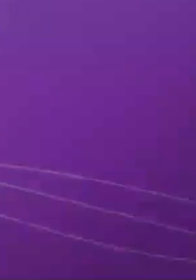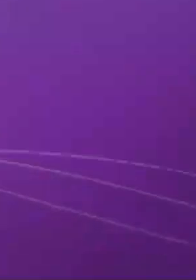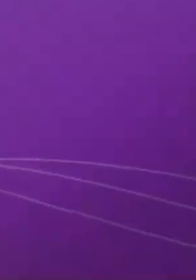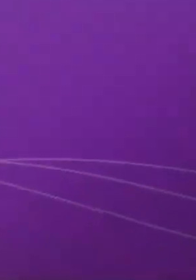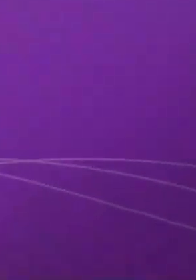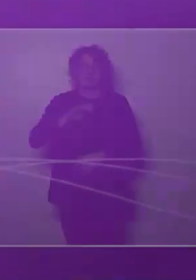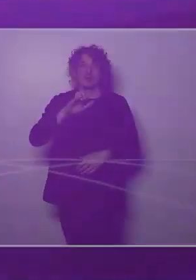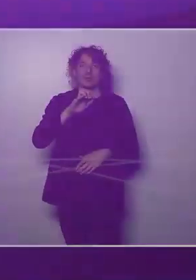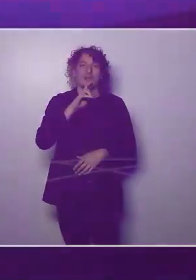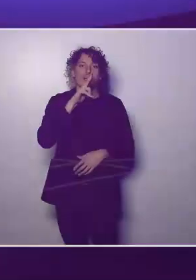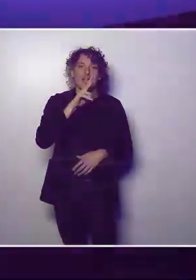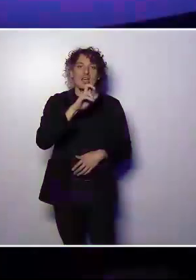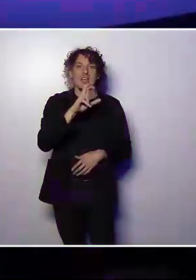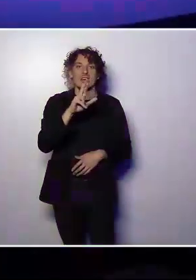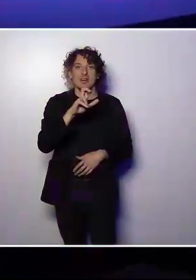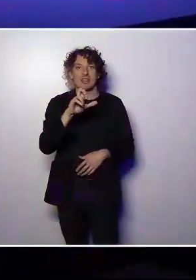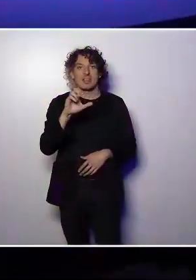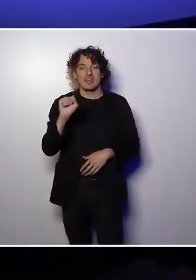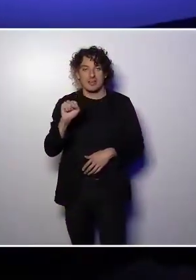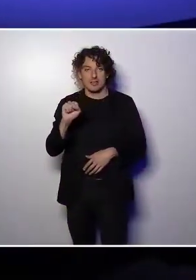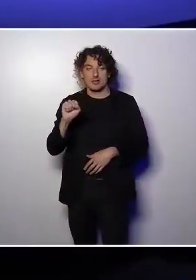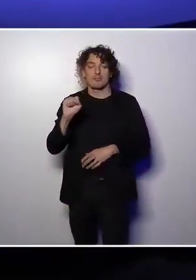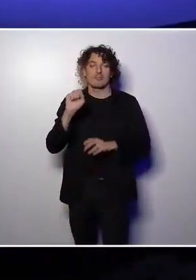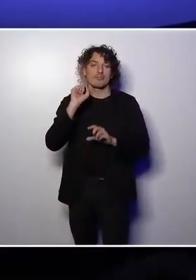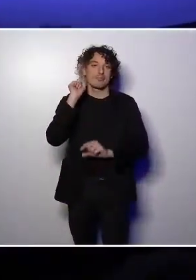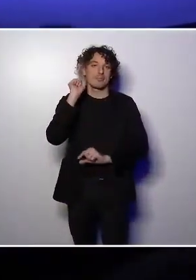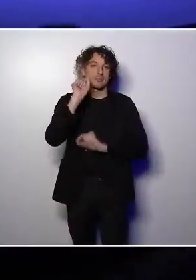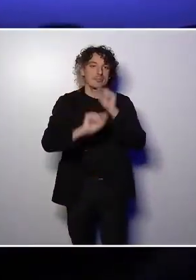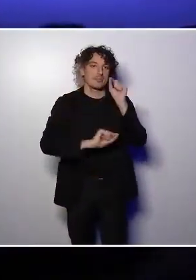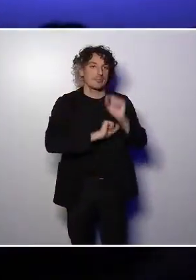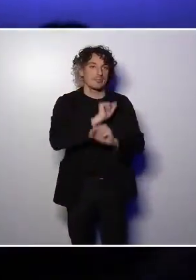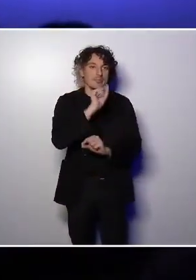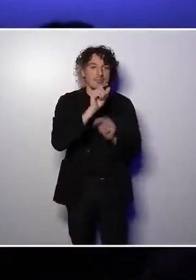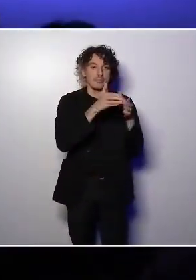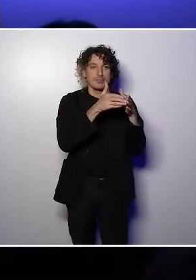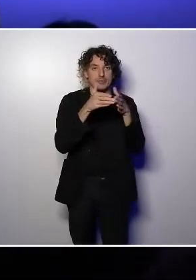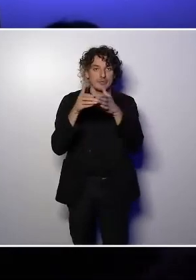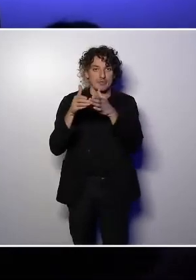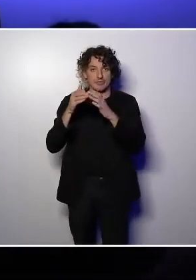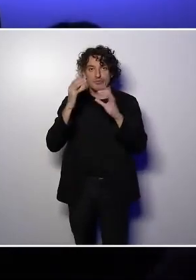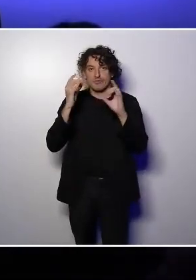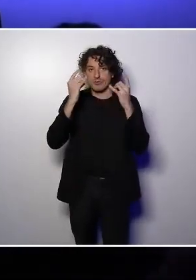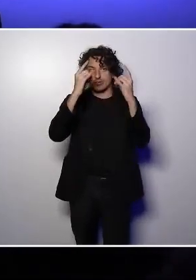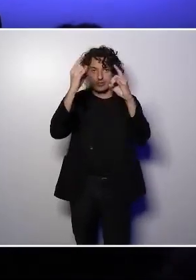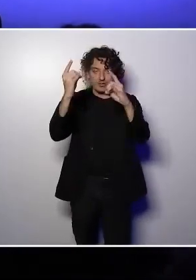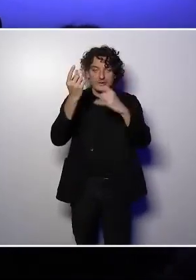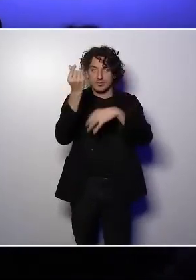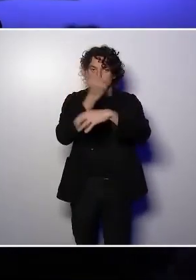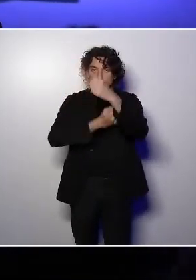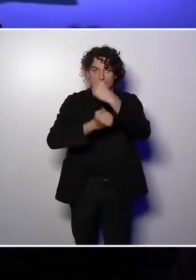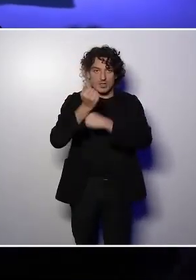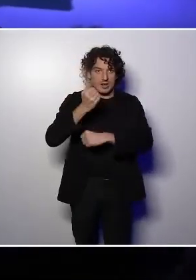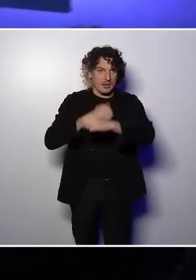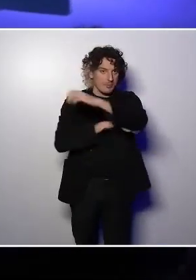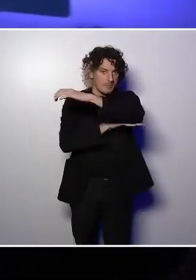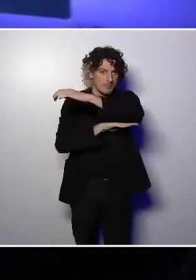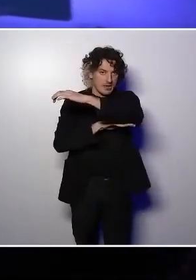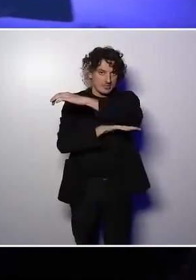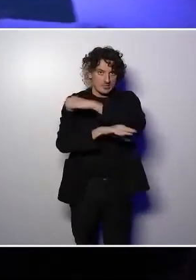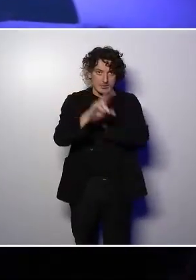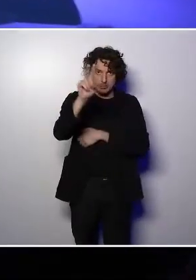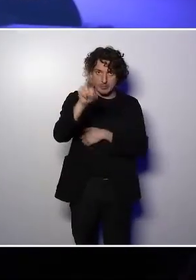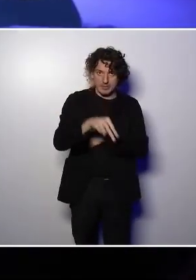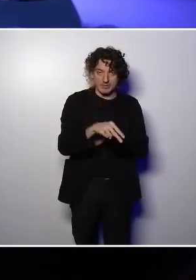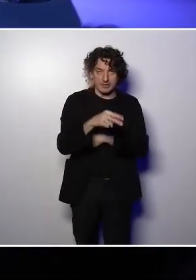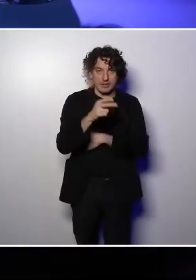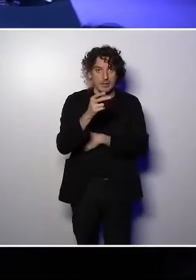En la provincia de Misiones, las condiciones agropecuarias y forestales son la base de su economía. Han sido pioneros